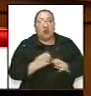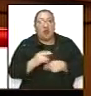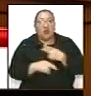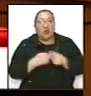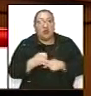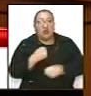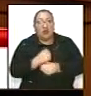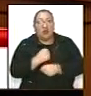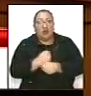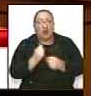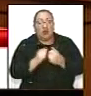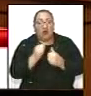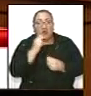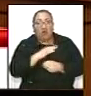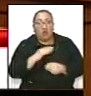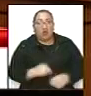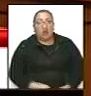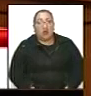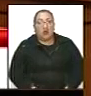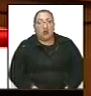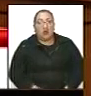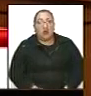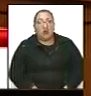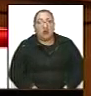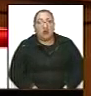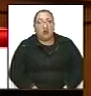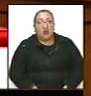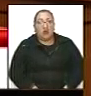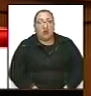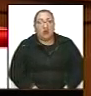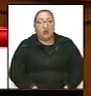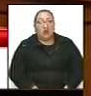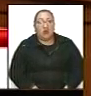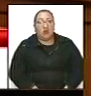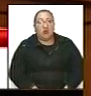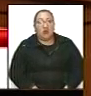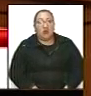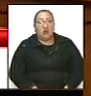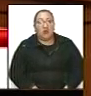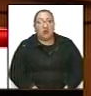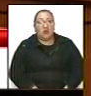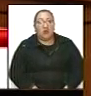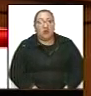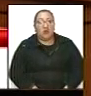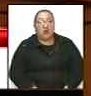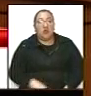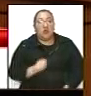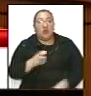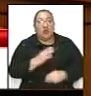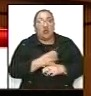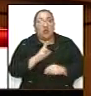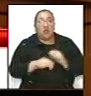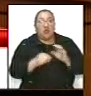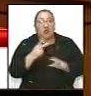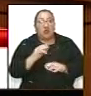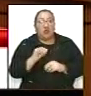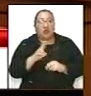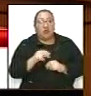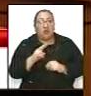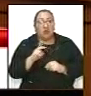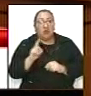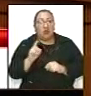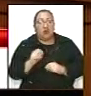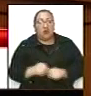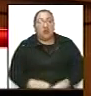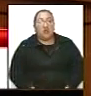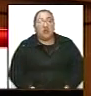Nacional de Acción por la Infancia y la Adolescencia, como decía, entre los años 2012 y 2021. Como